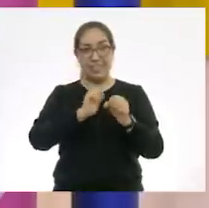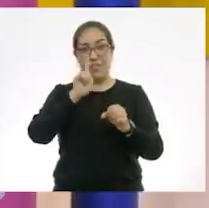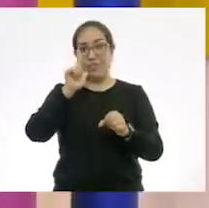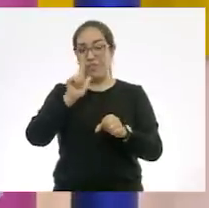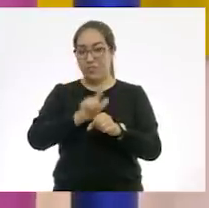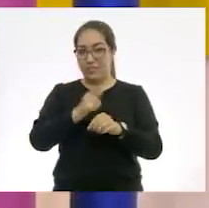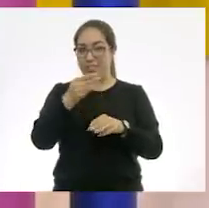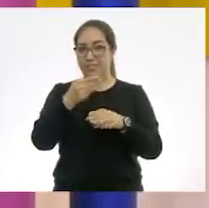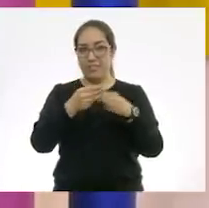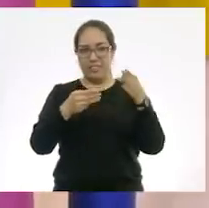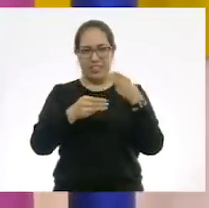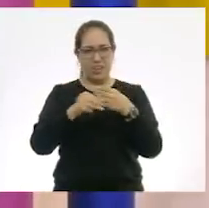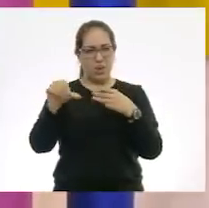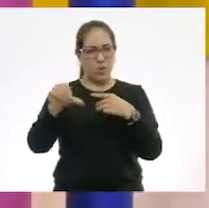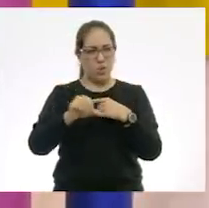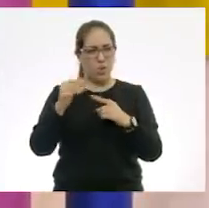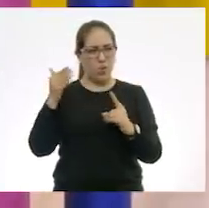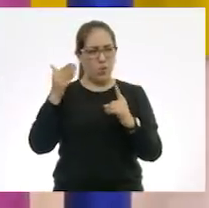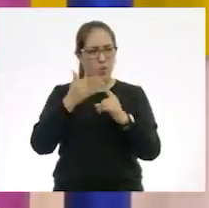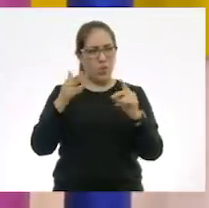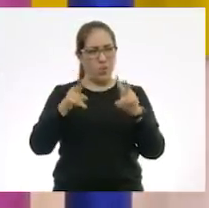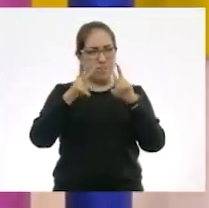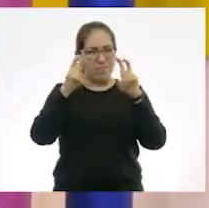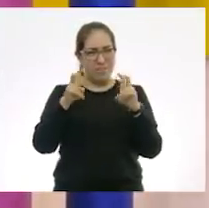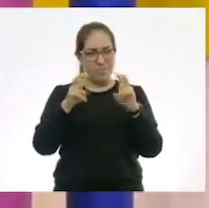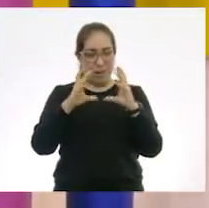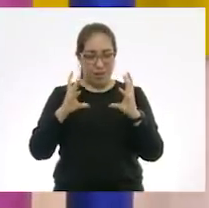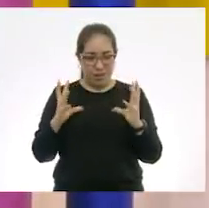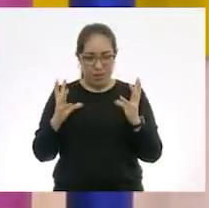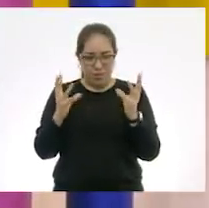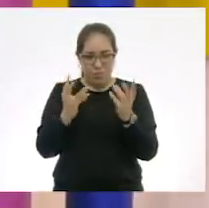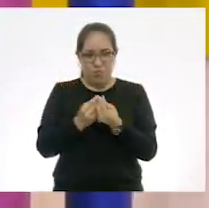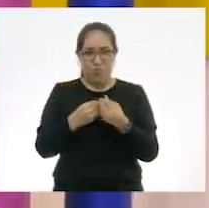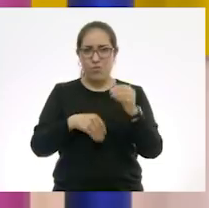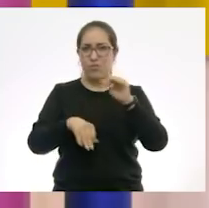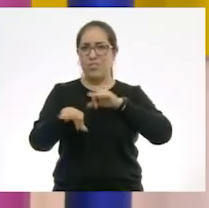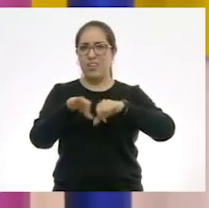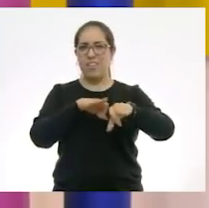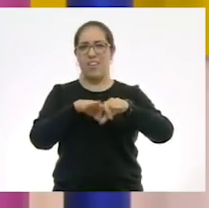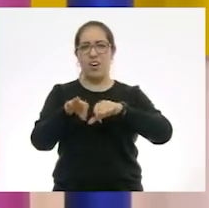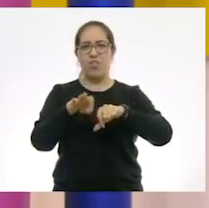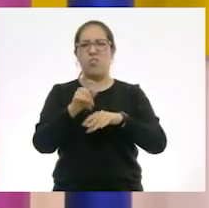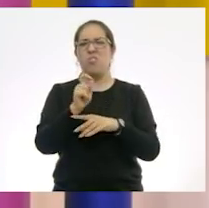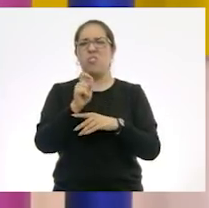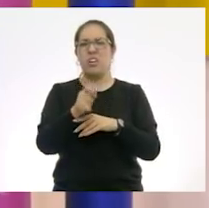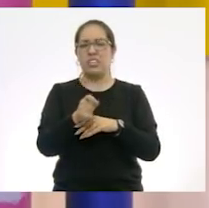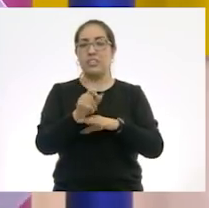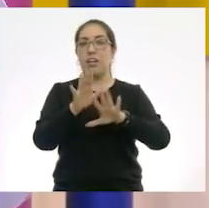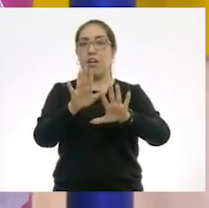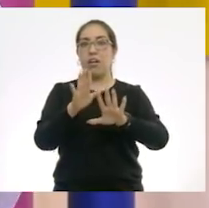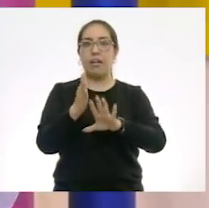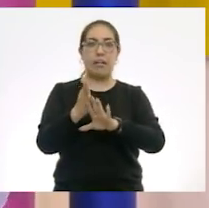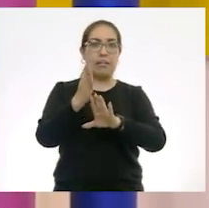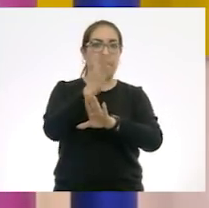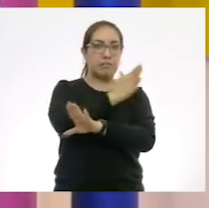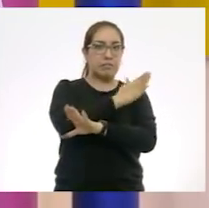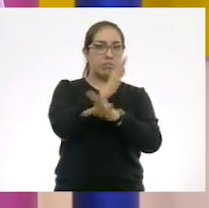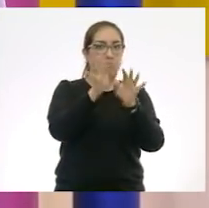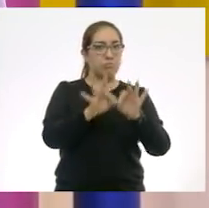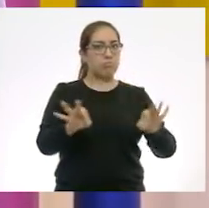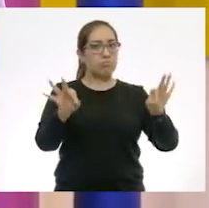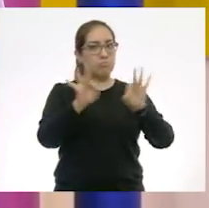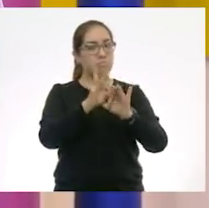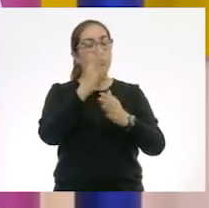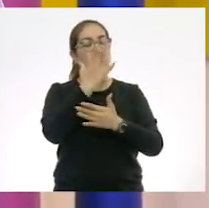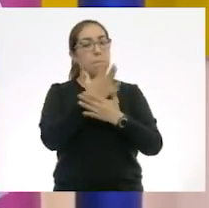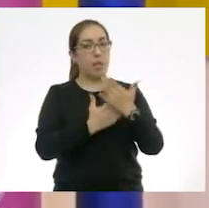es Trabajando Juntos. ¿A qué nos referiremos con eso? Bueno, pero antes de eso recuerden que siempre es importante